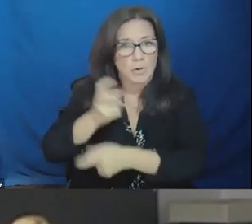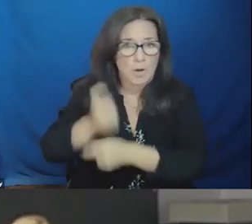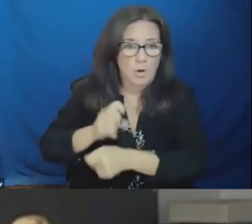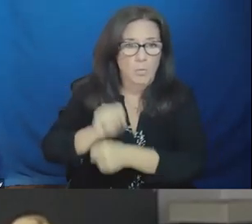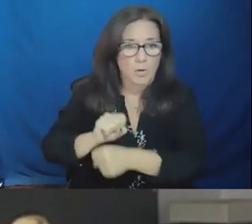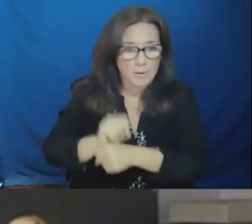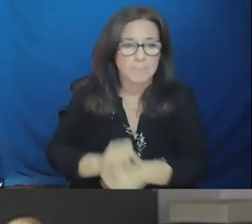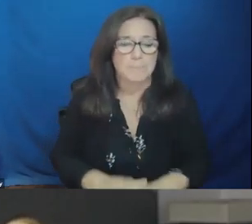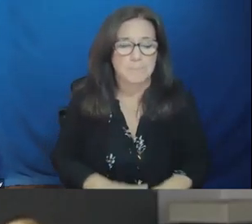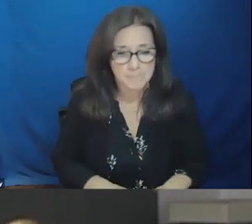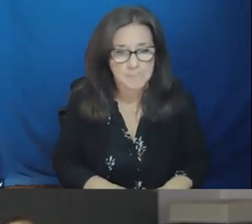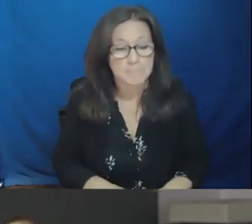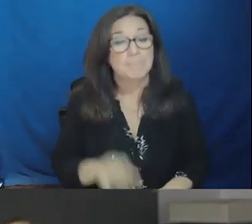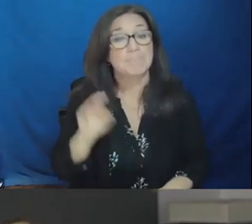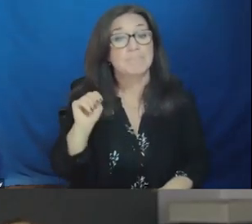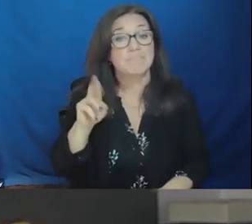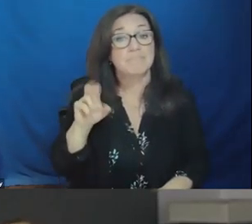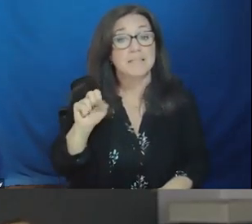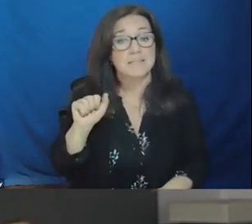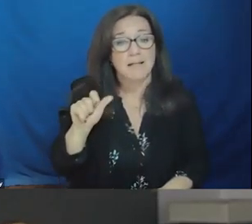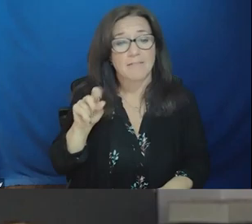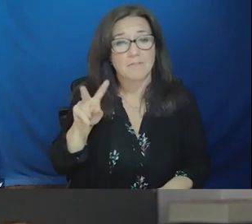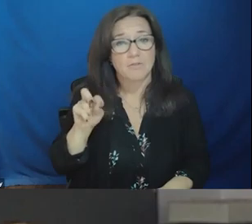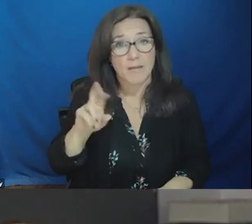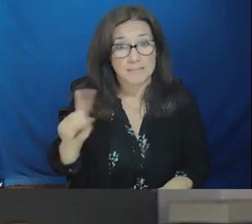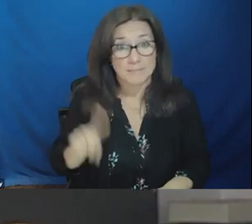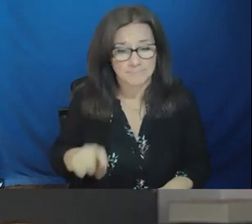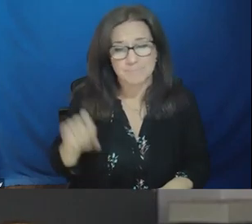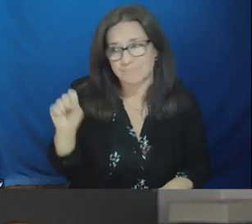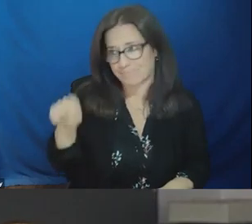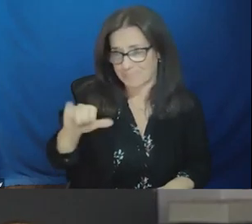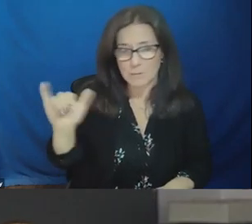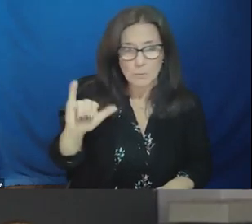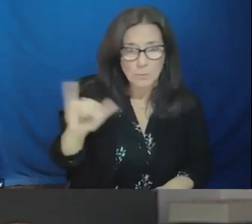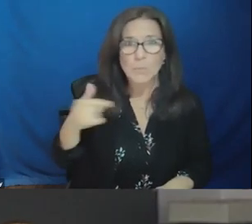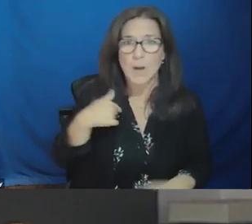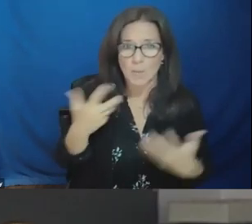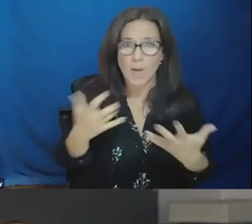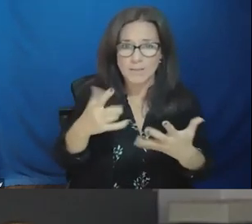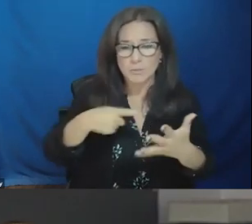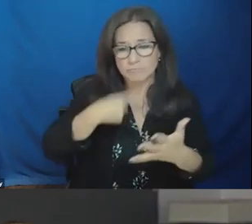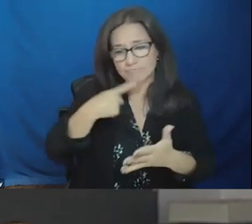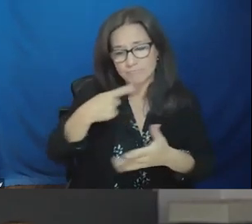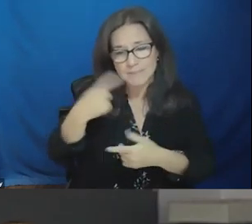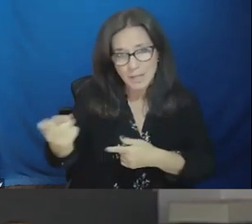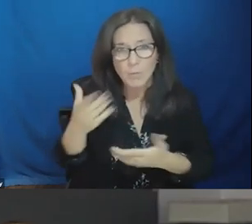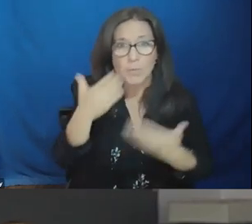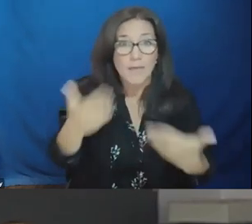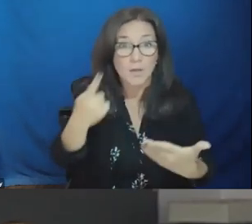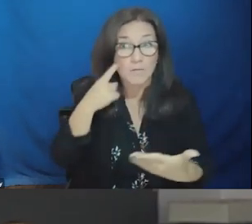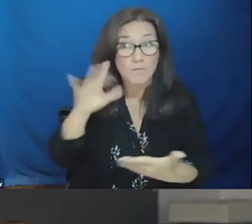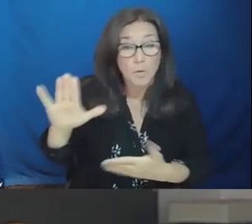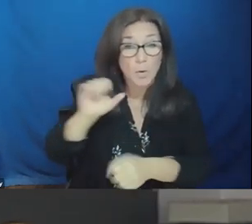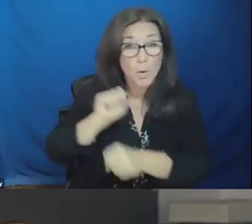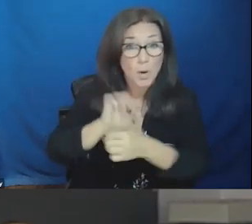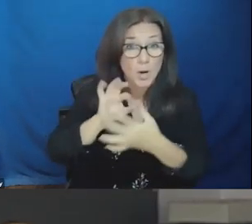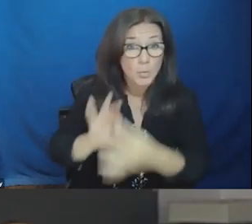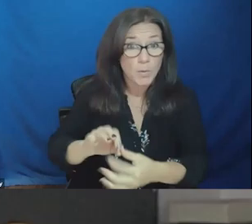estoy en apoyo de este artículo y gracias por todo su arduo trabajo muy bien gracias señor álvarez